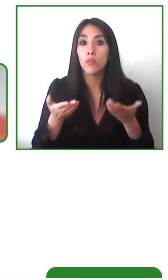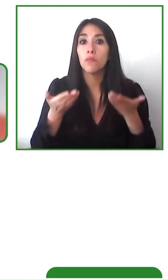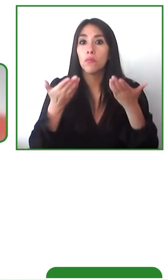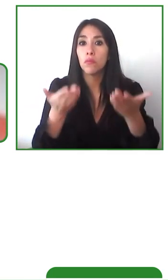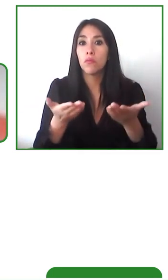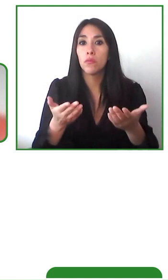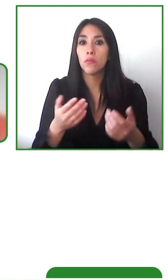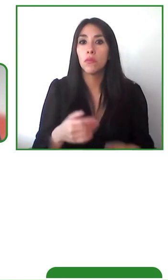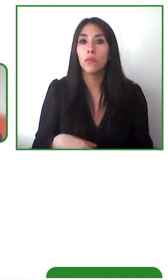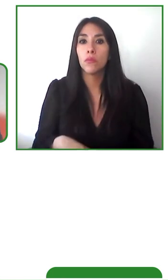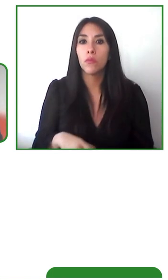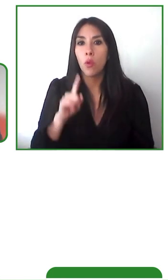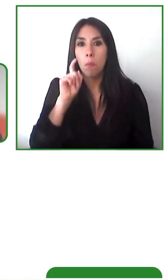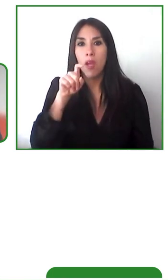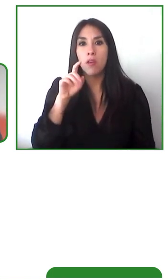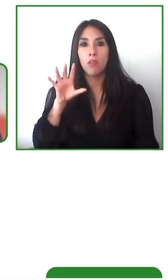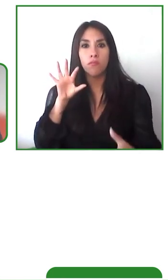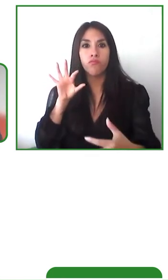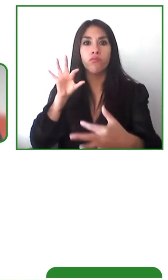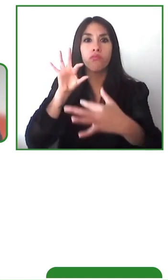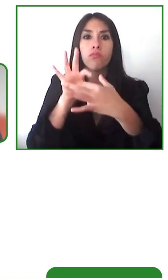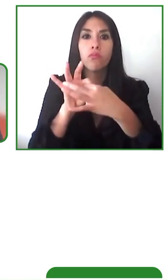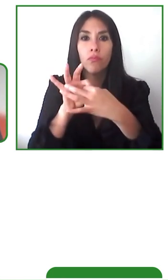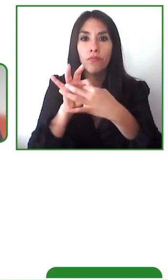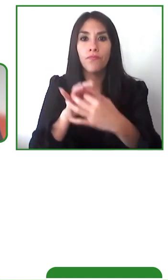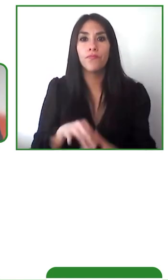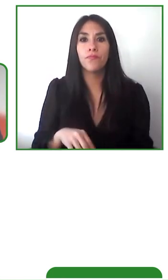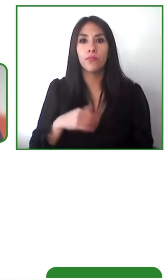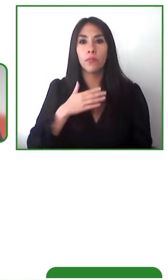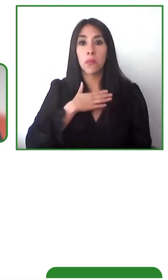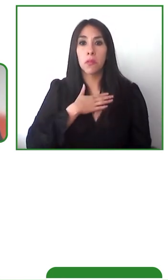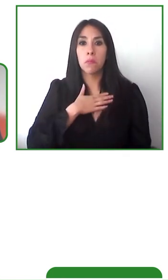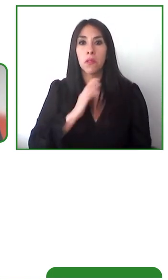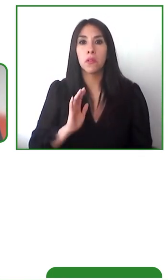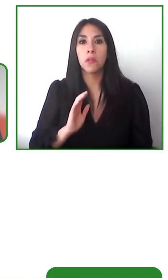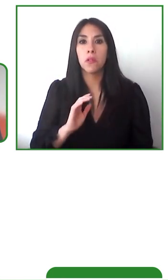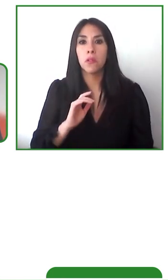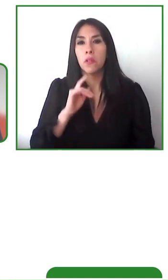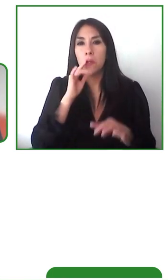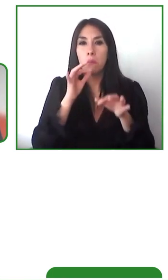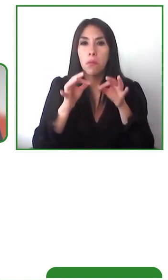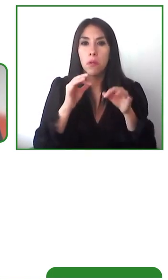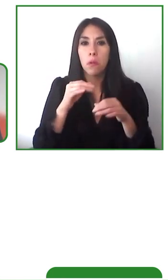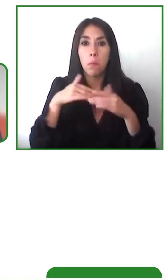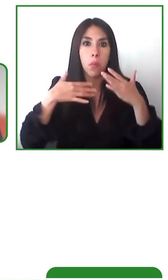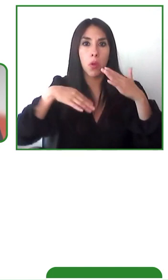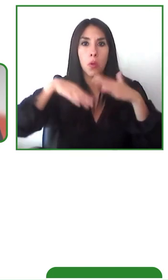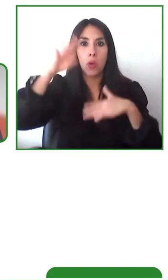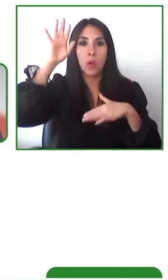Eso, para mí, es el consejo más crítico que puedo ofrecer.